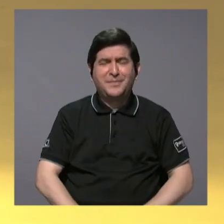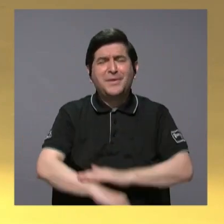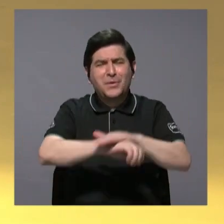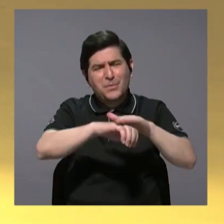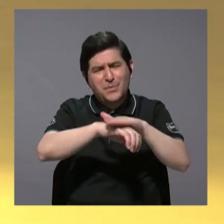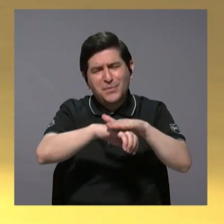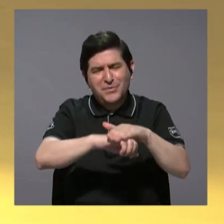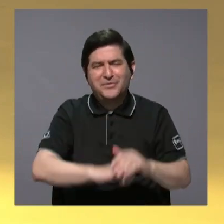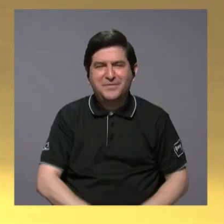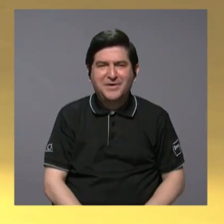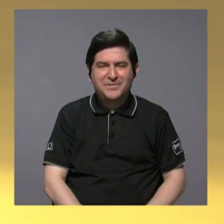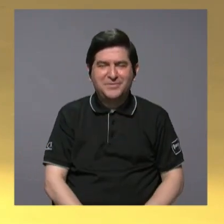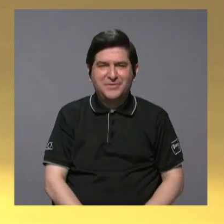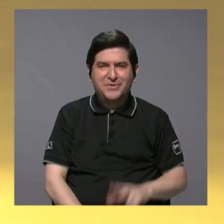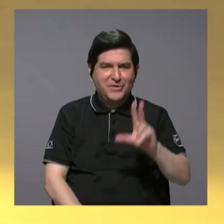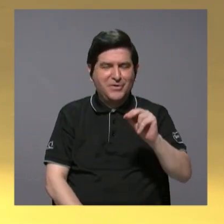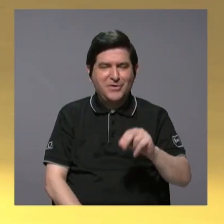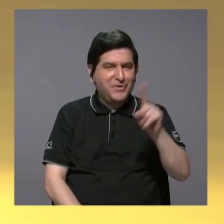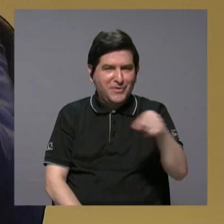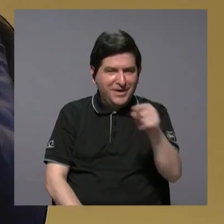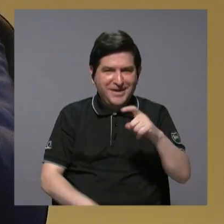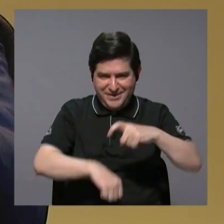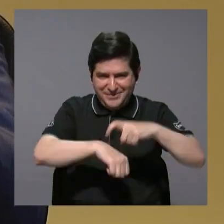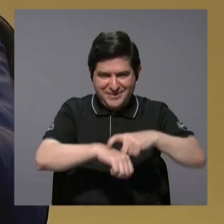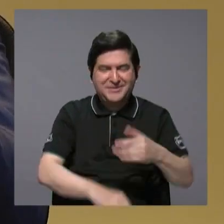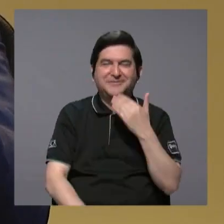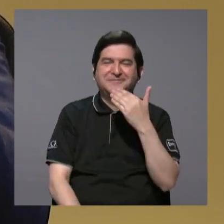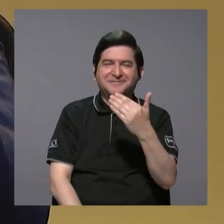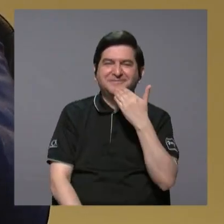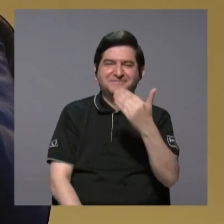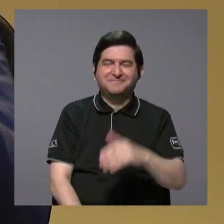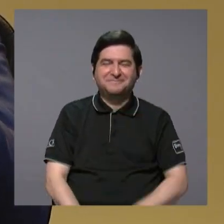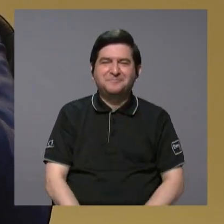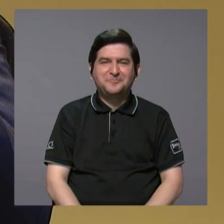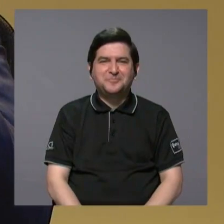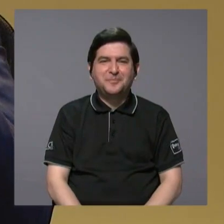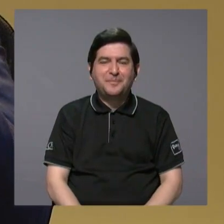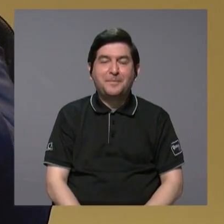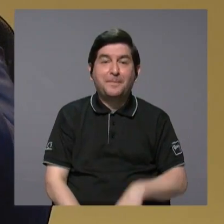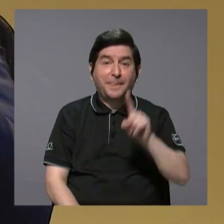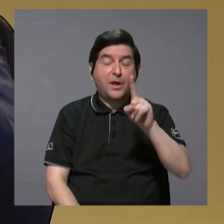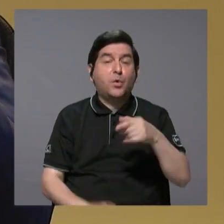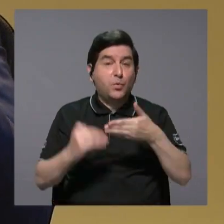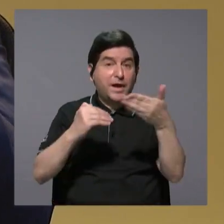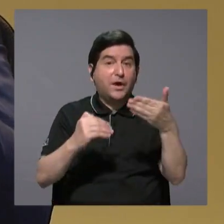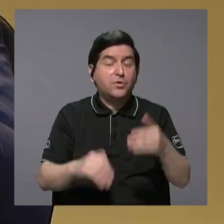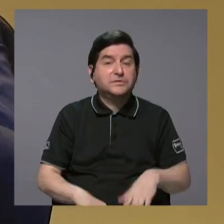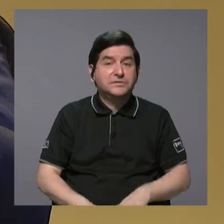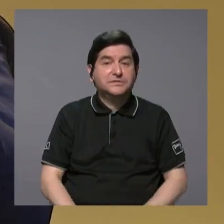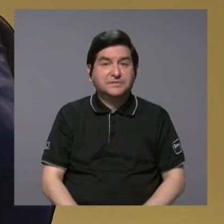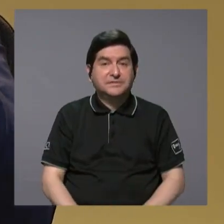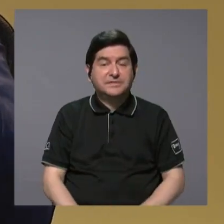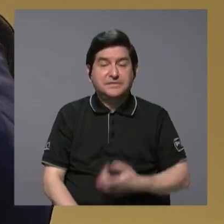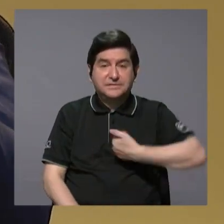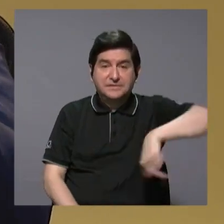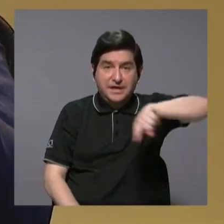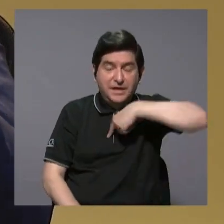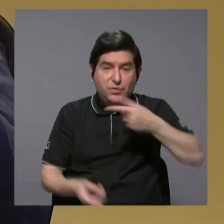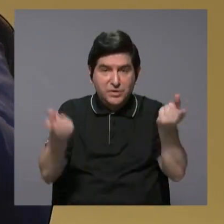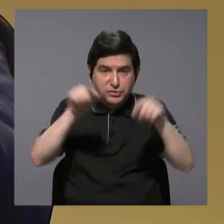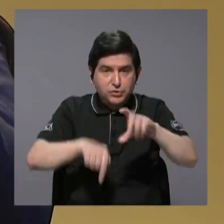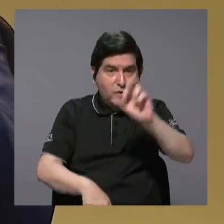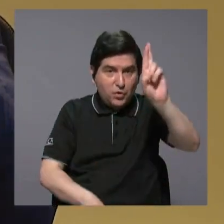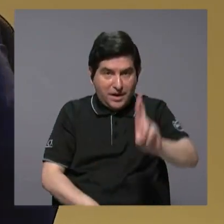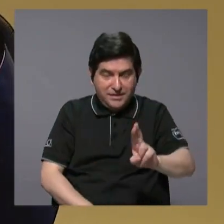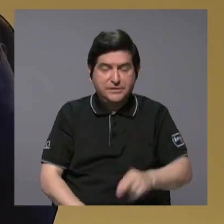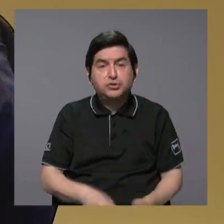favor, no le quito más tiempo. No, muchas gracias. Solo una cosita aparte, y es que en el caso nuestro, en el caso costarricense, por